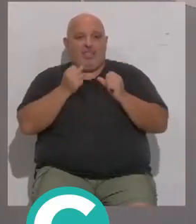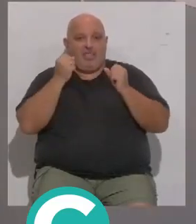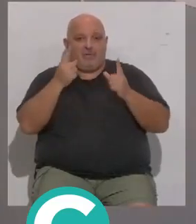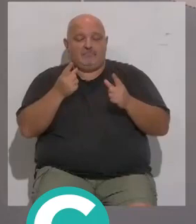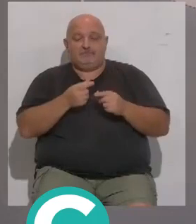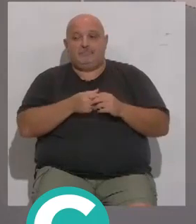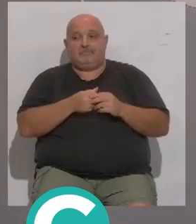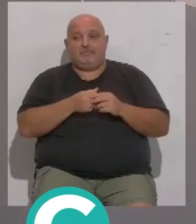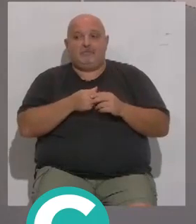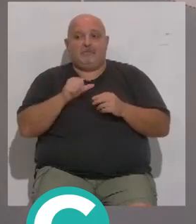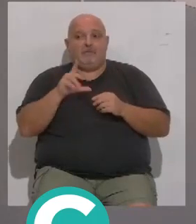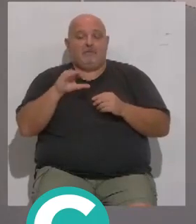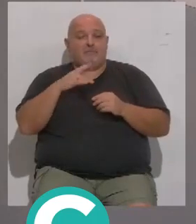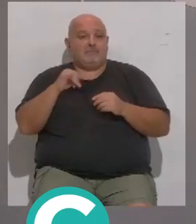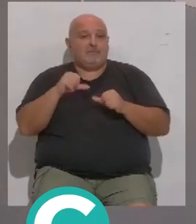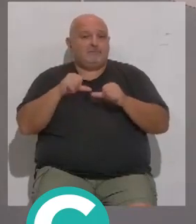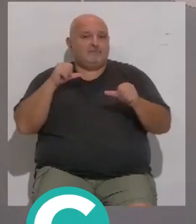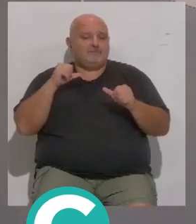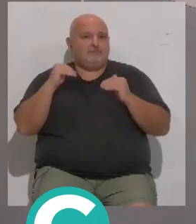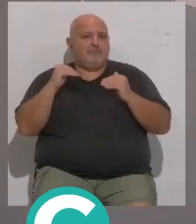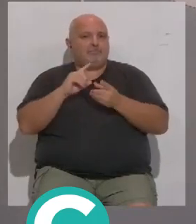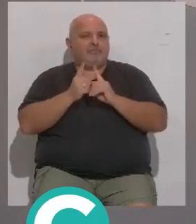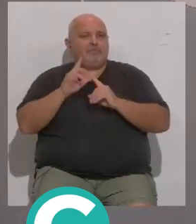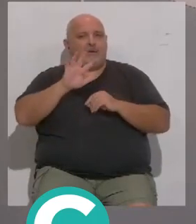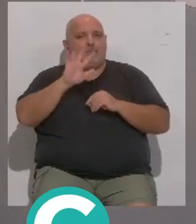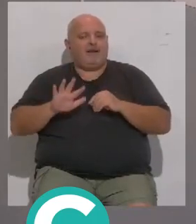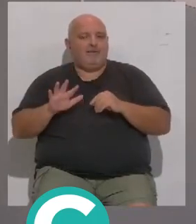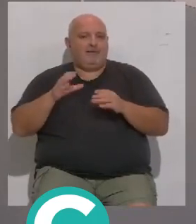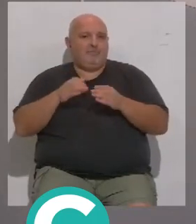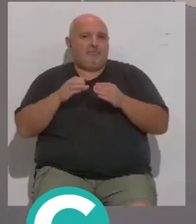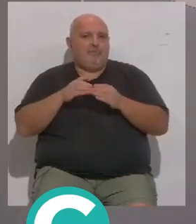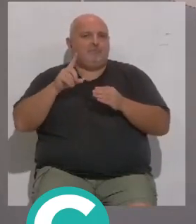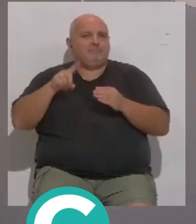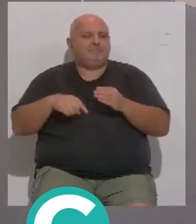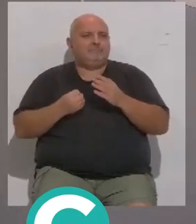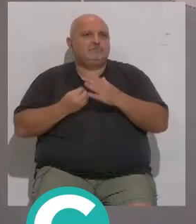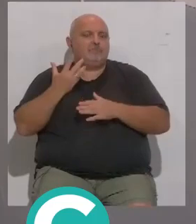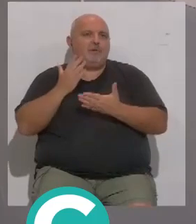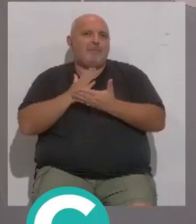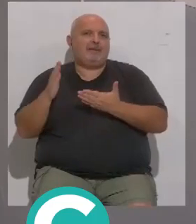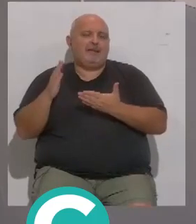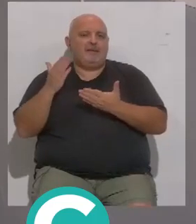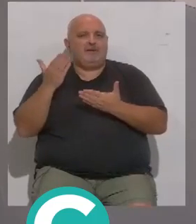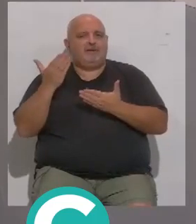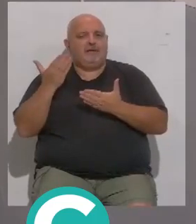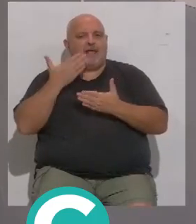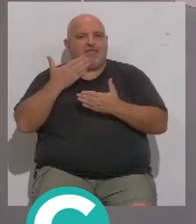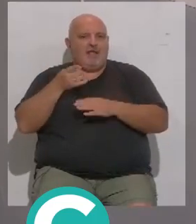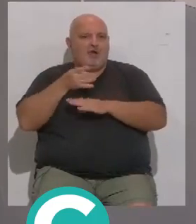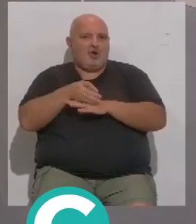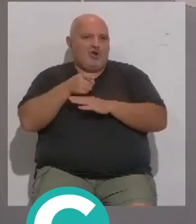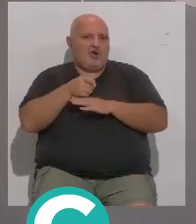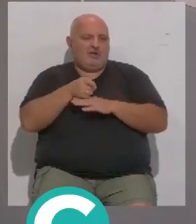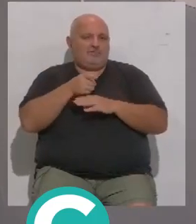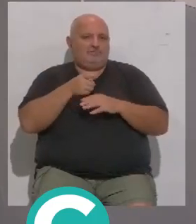que participó en ese cambio de imagen del equipo, pero también fue parte importante del gol, porque es el que